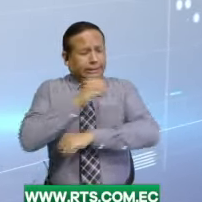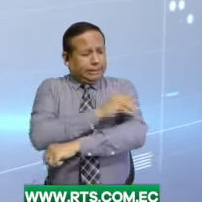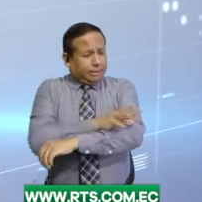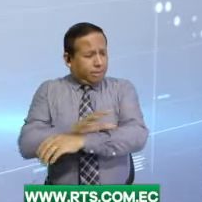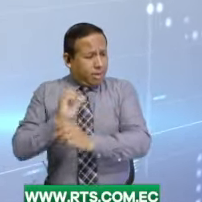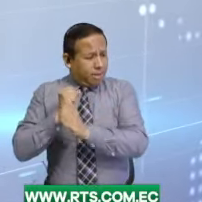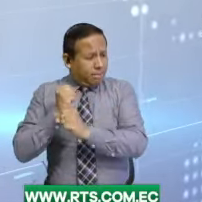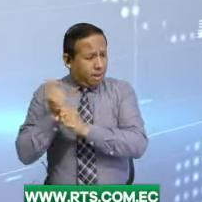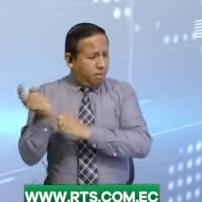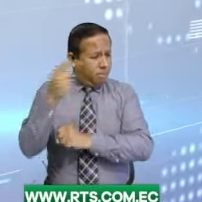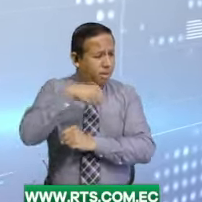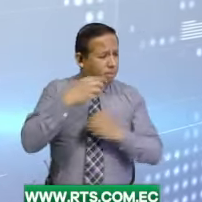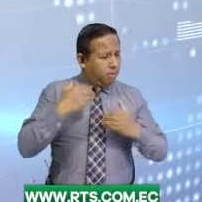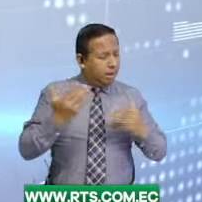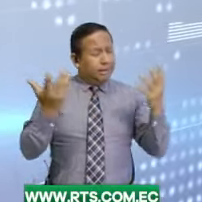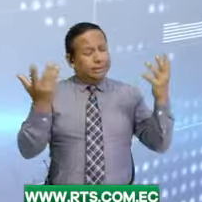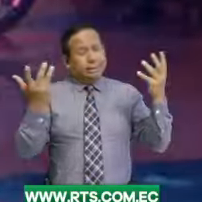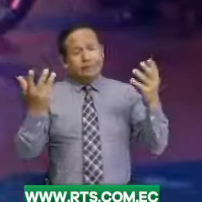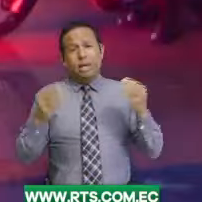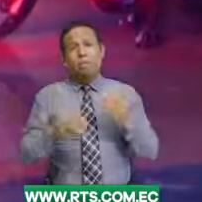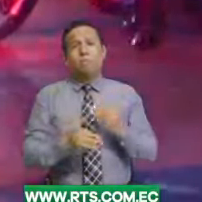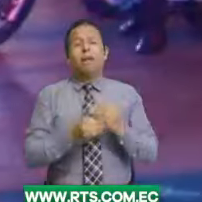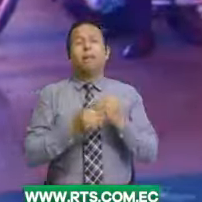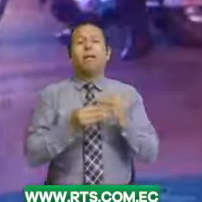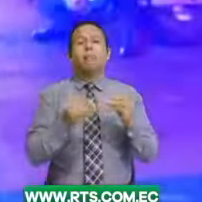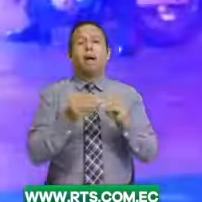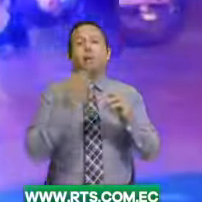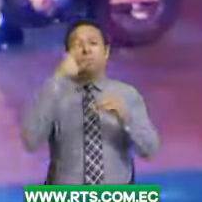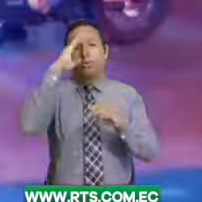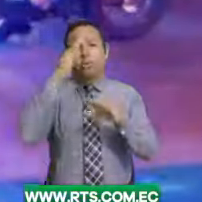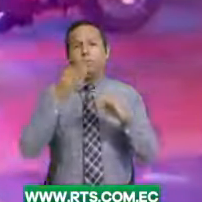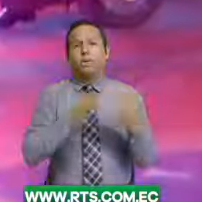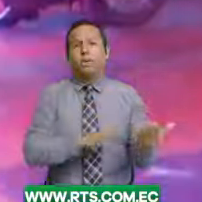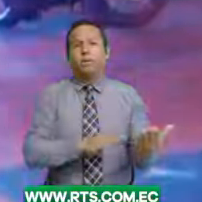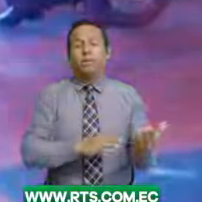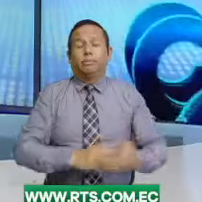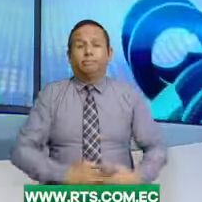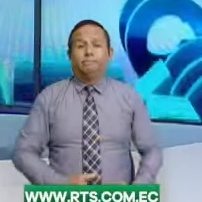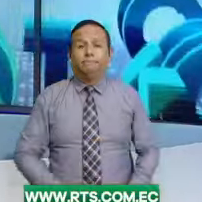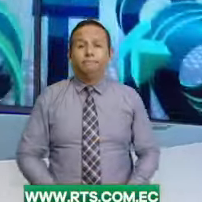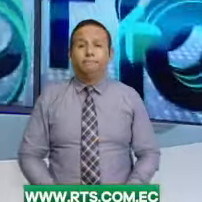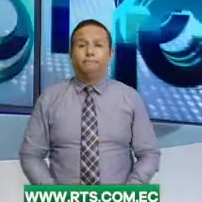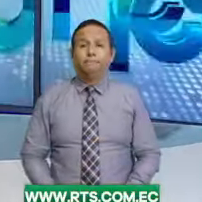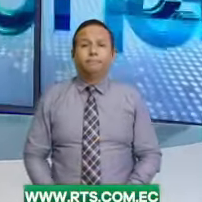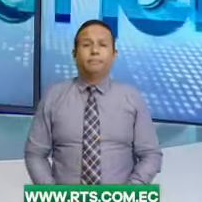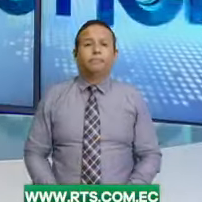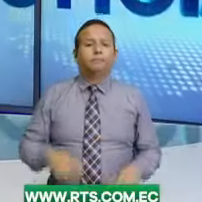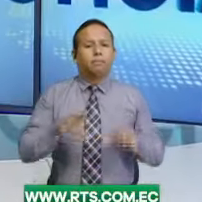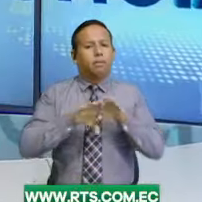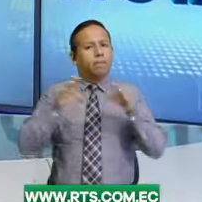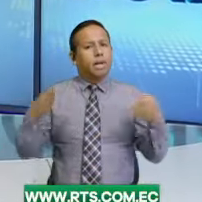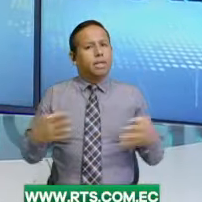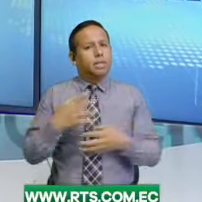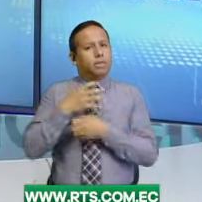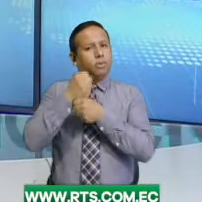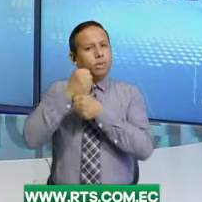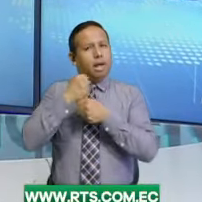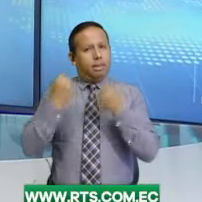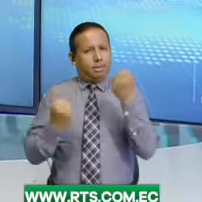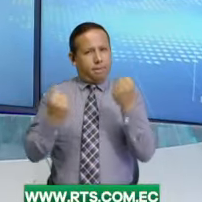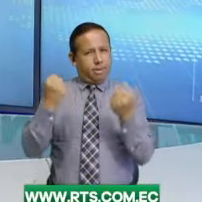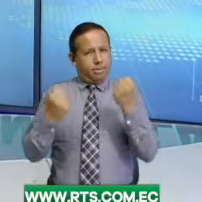la lista de muertes violentas en la zona 8, informó Charlie Pisa. La Mesa de Seguridad de Tránsito